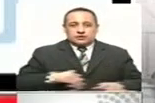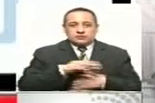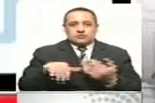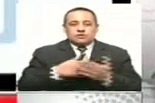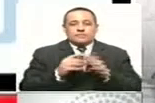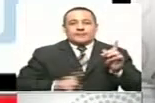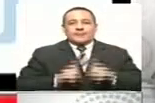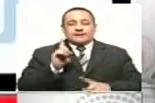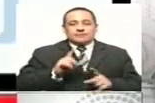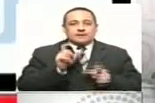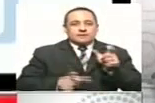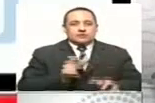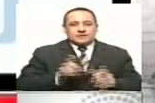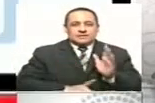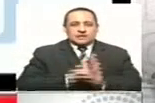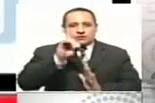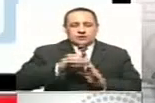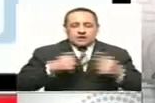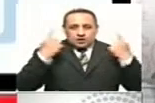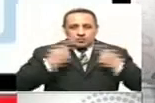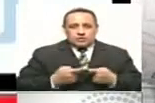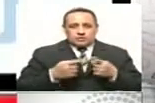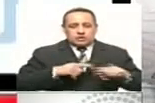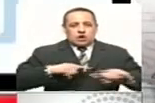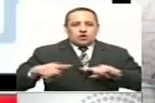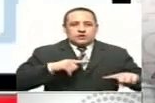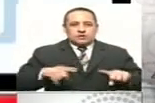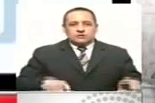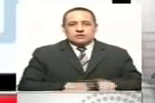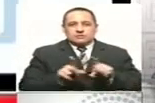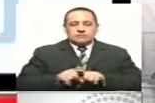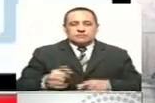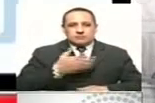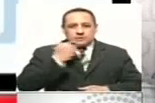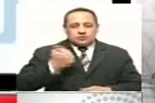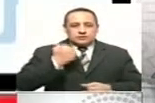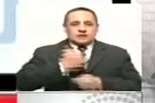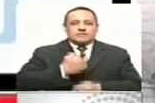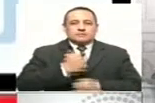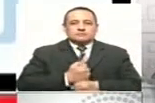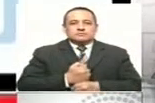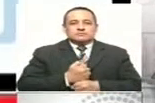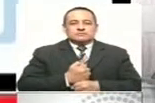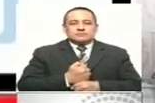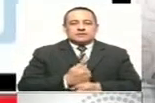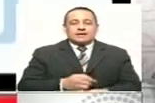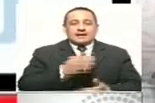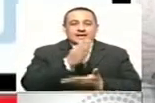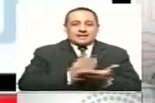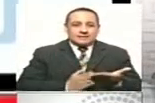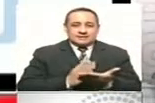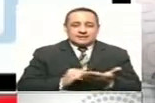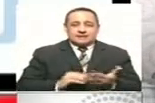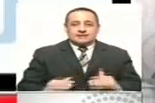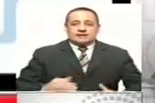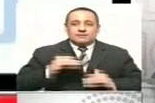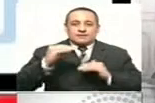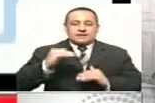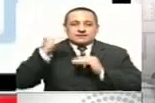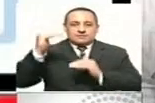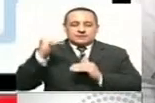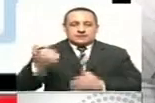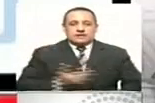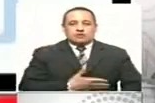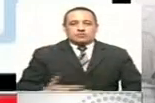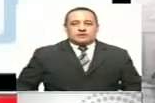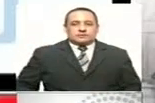estamos empeñados en desarrollar mecanismos de coordinación, mejor articulación entre los niveles diferentes del